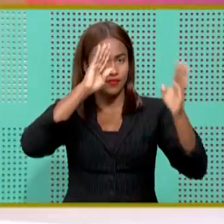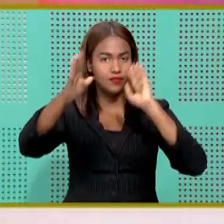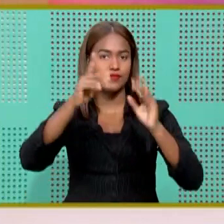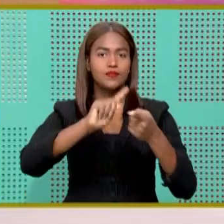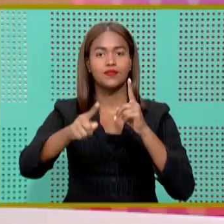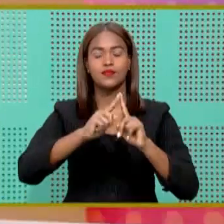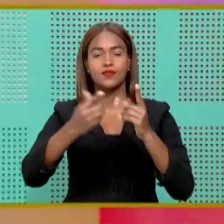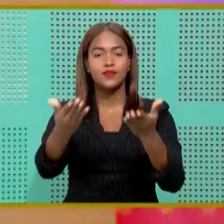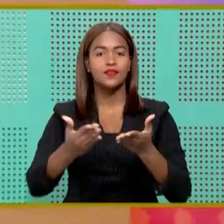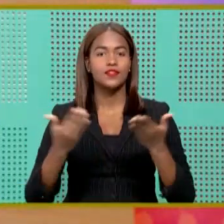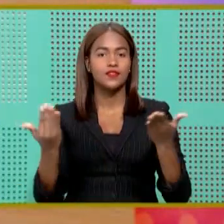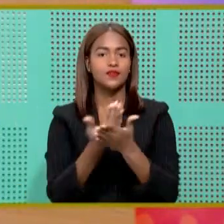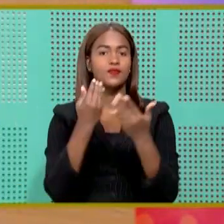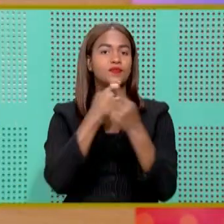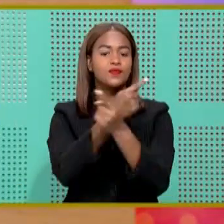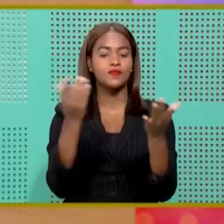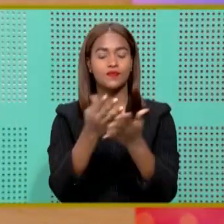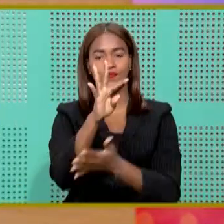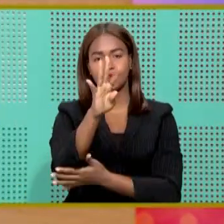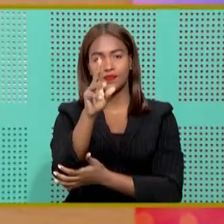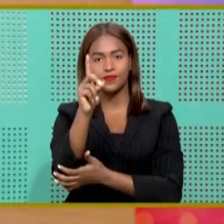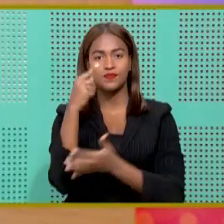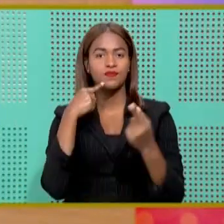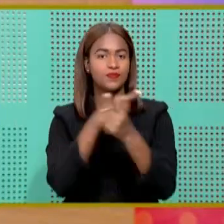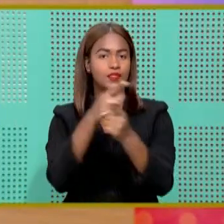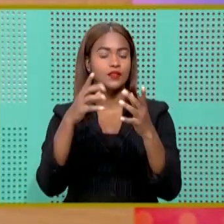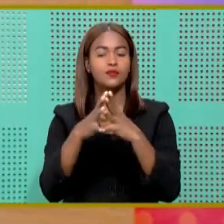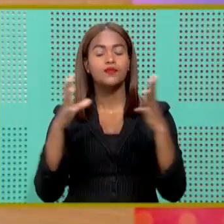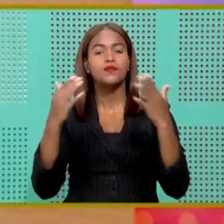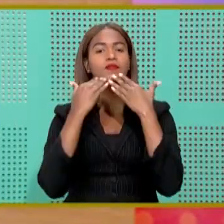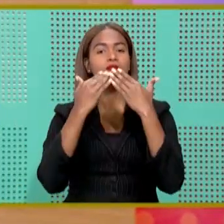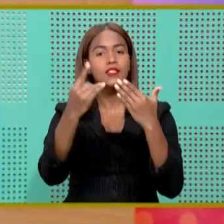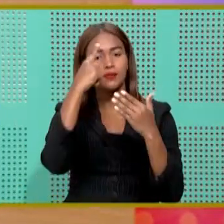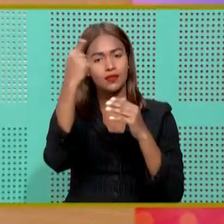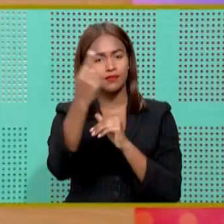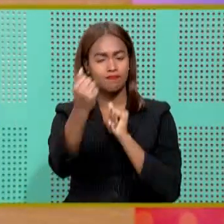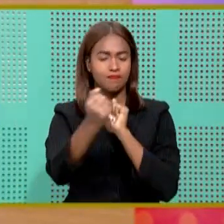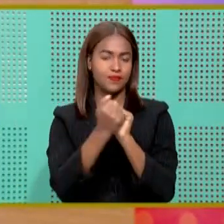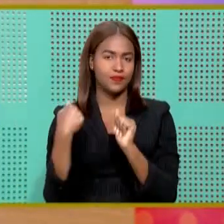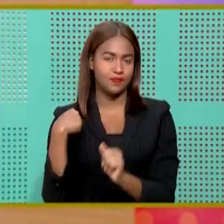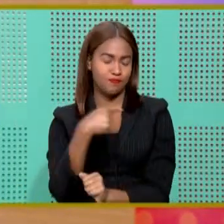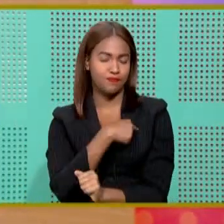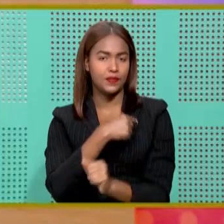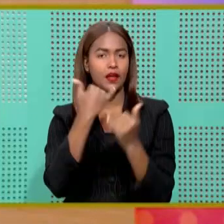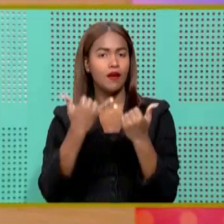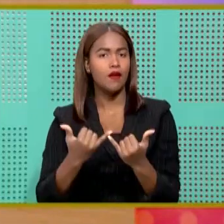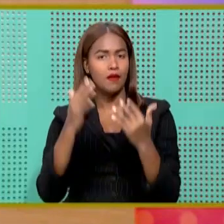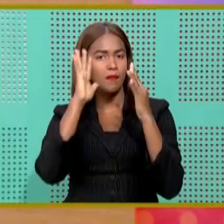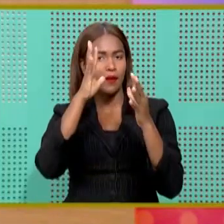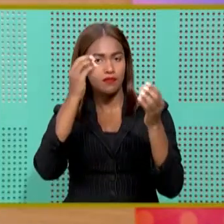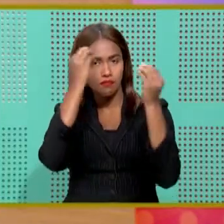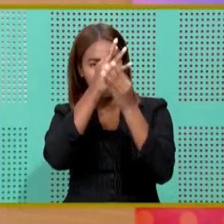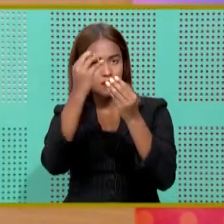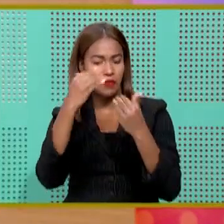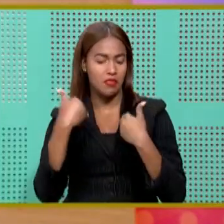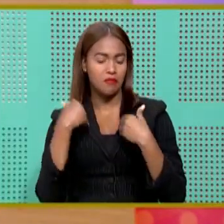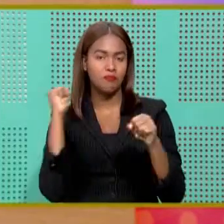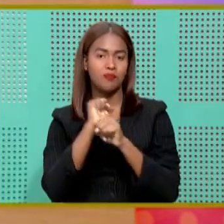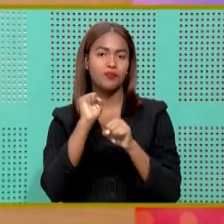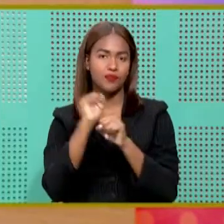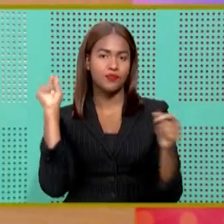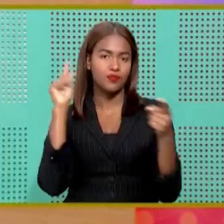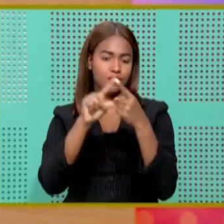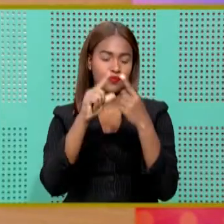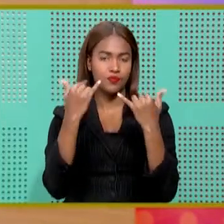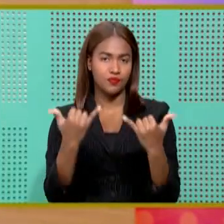Saludos amigos, bienvenidos a esta emisión de 4RD Noticias. Muchísimas gracias por siempre acompañarnos de inmediato. Las principales informaciones